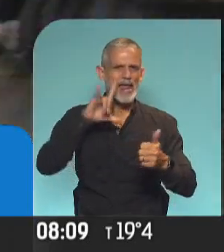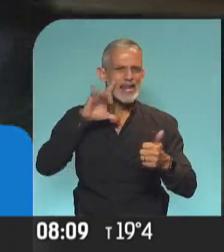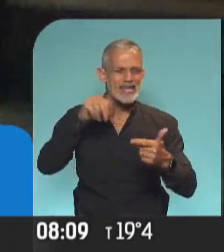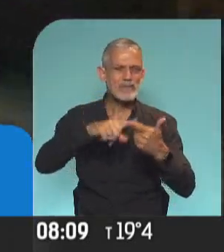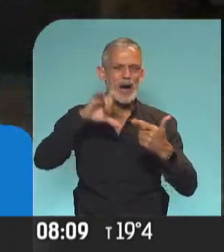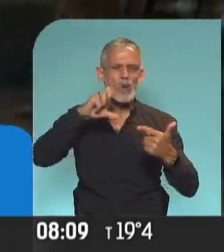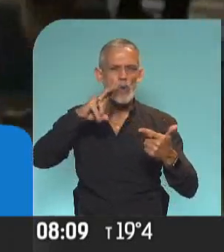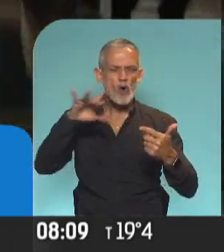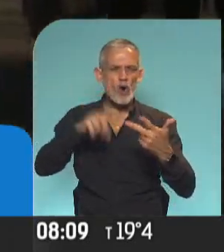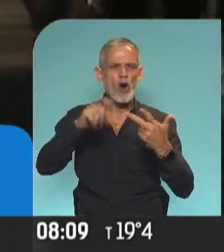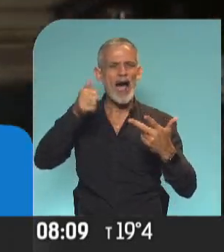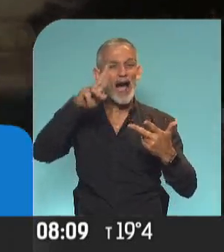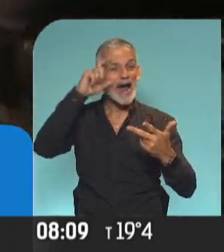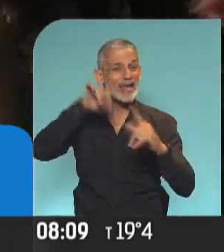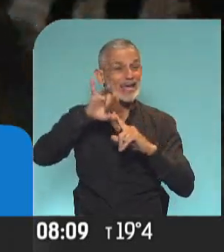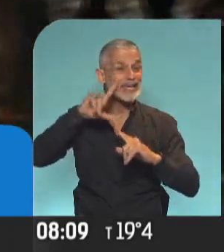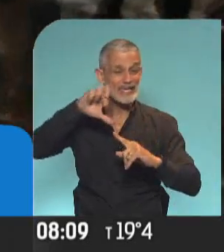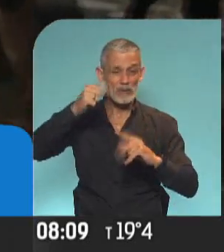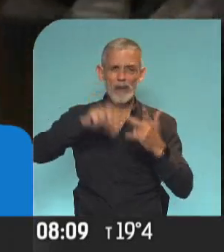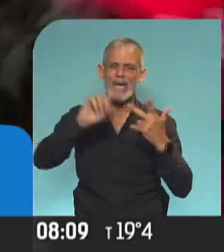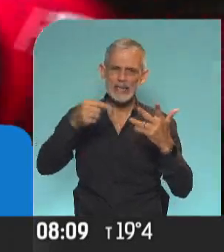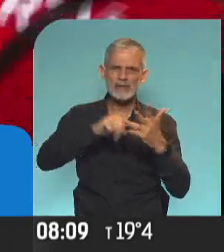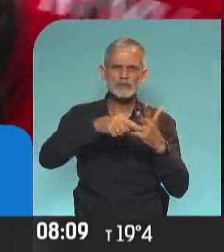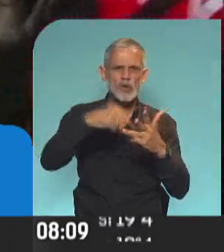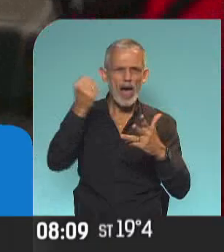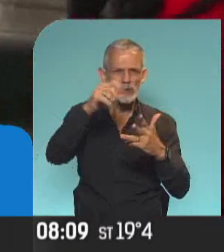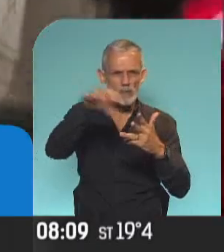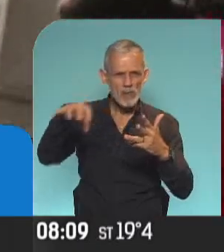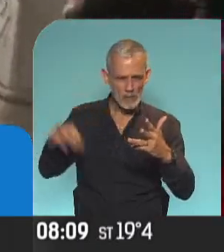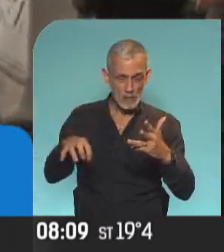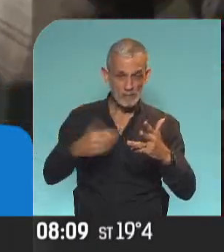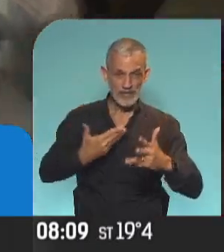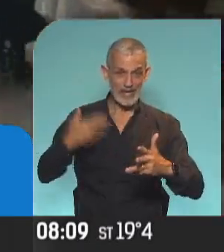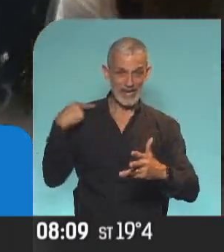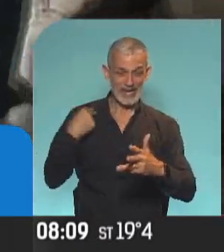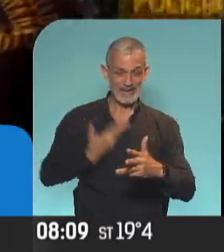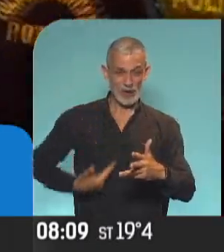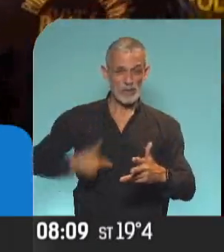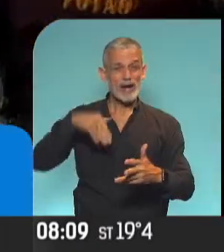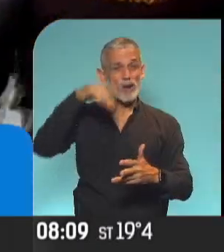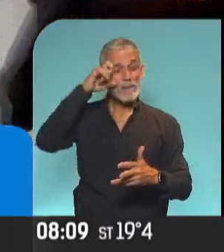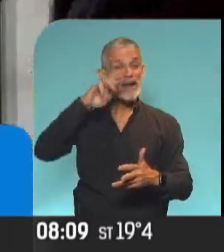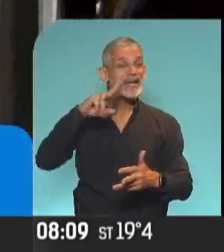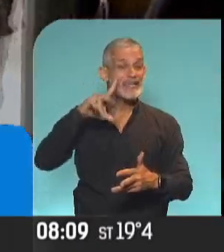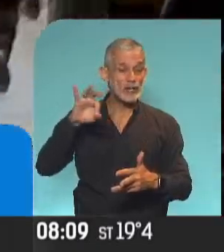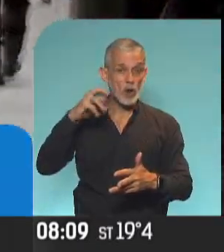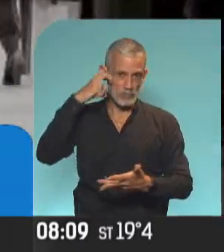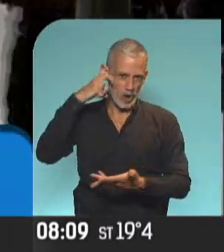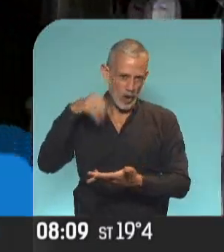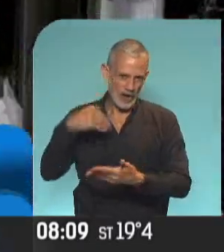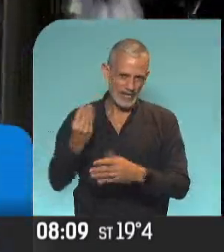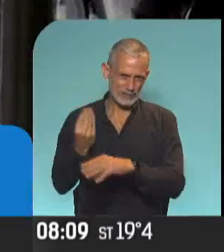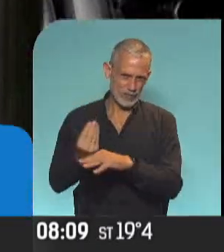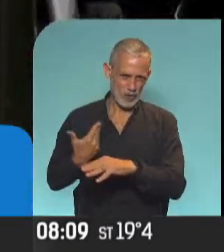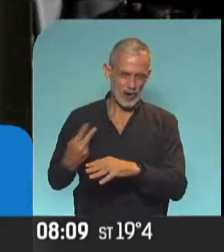Cusco, en Arequipa y también en las principales ciudades del país. El jefe del gobierno, Manuel Merino, jefe del Congreso, asumió